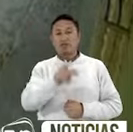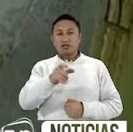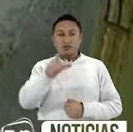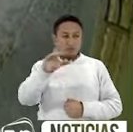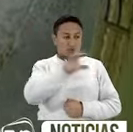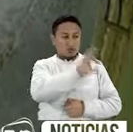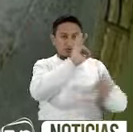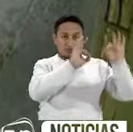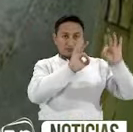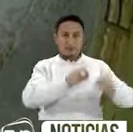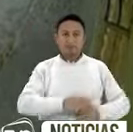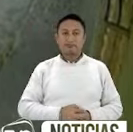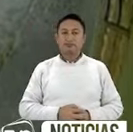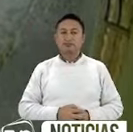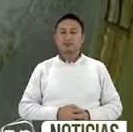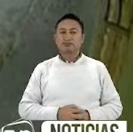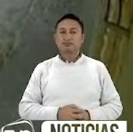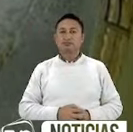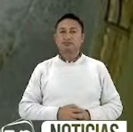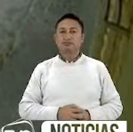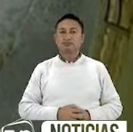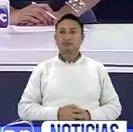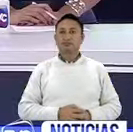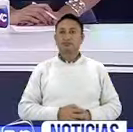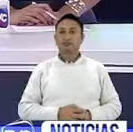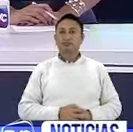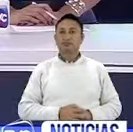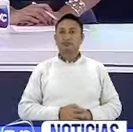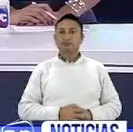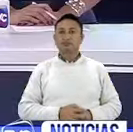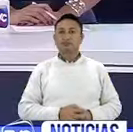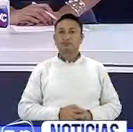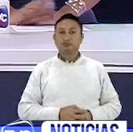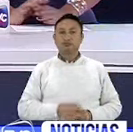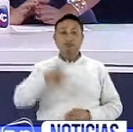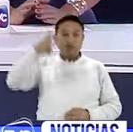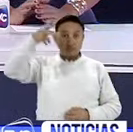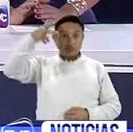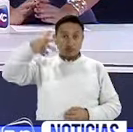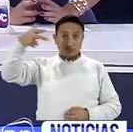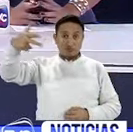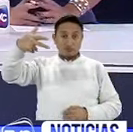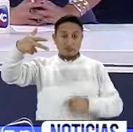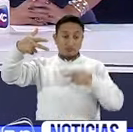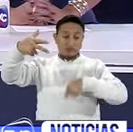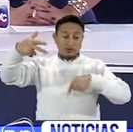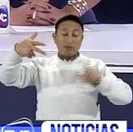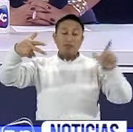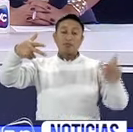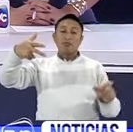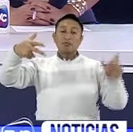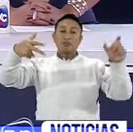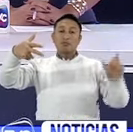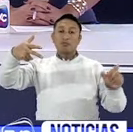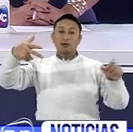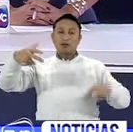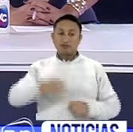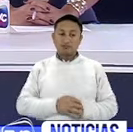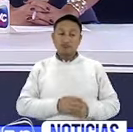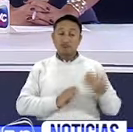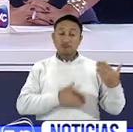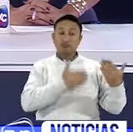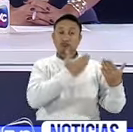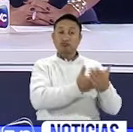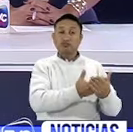zampones. Informó Roselena Vázquez. Cámaras de seguridad captaron el accionar de sujetos quienes llegaron hasta